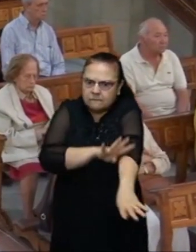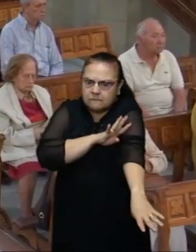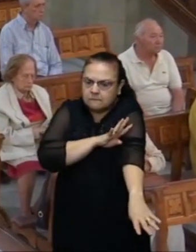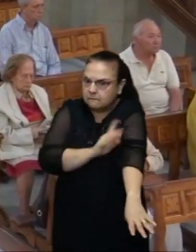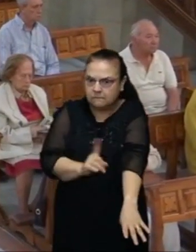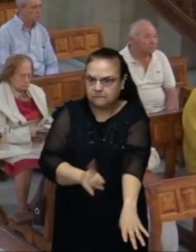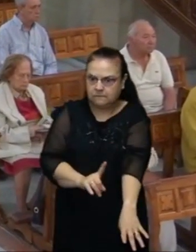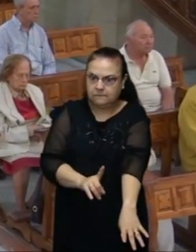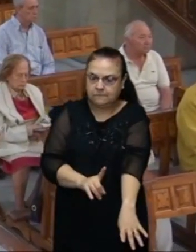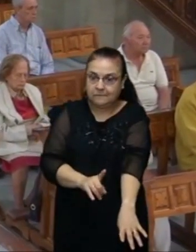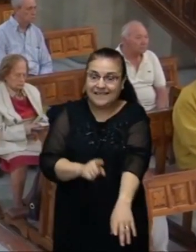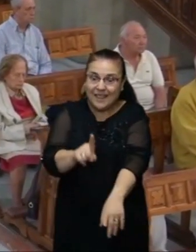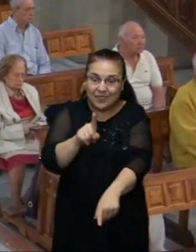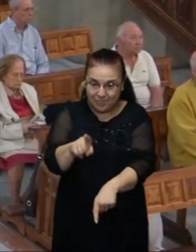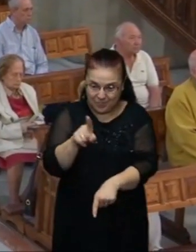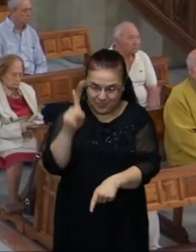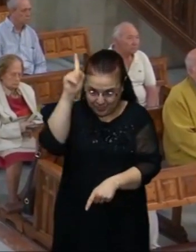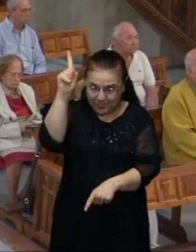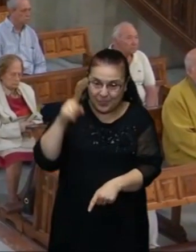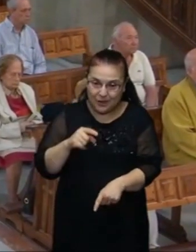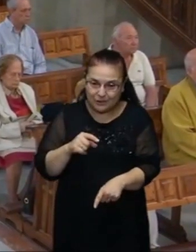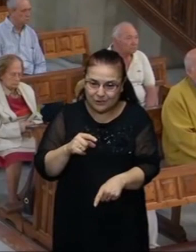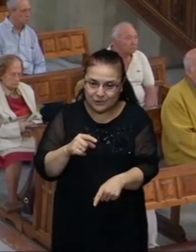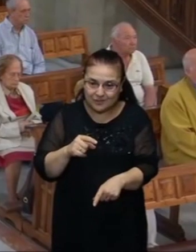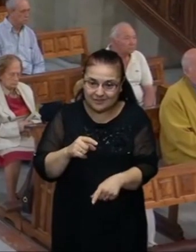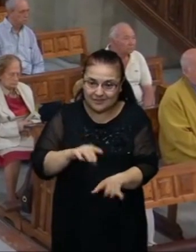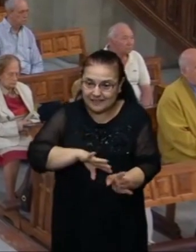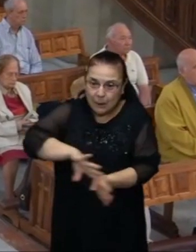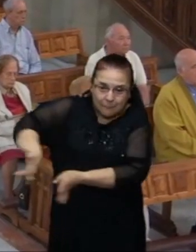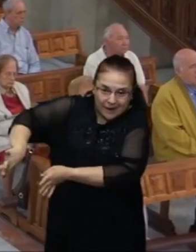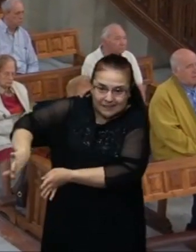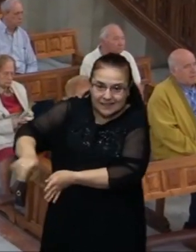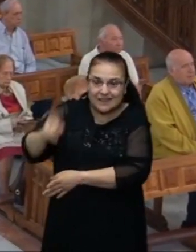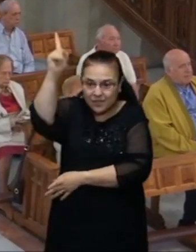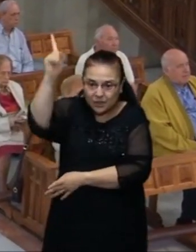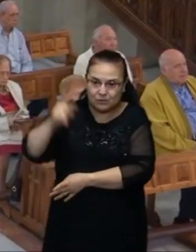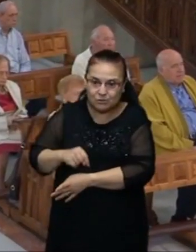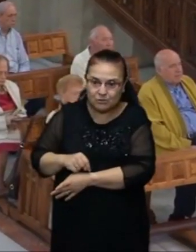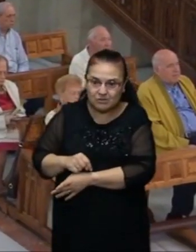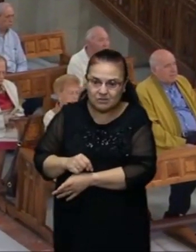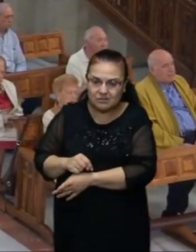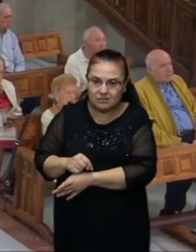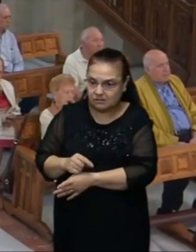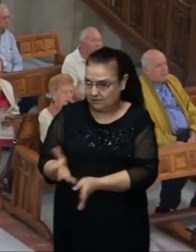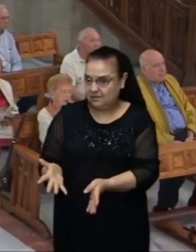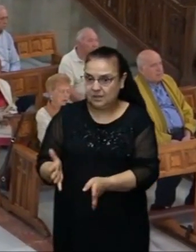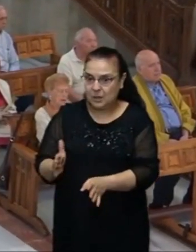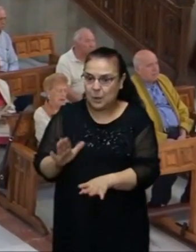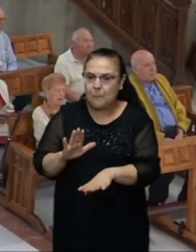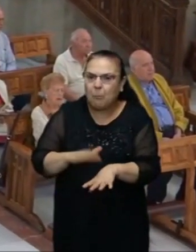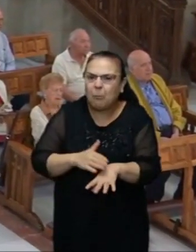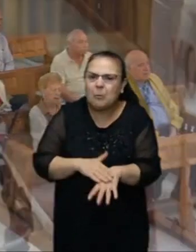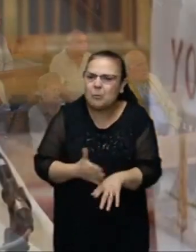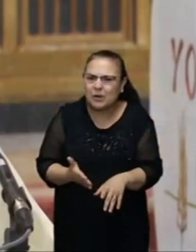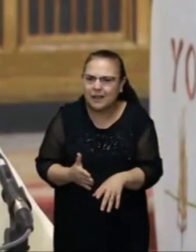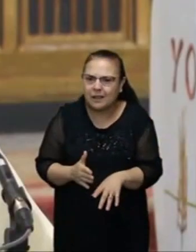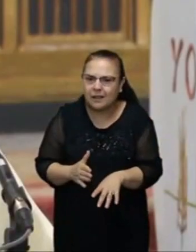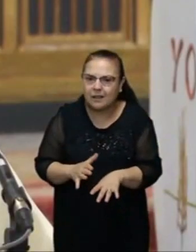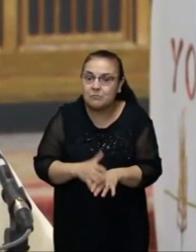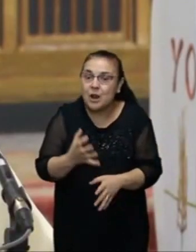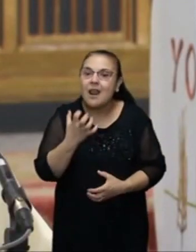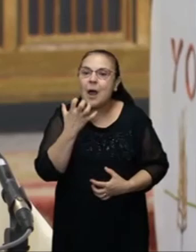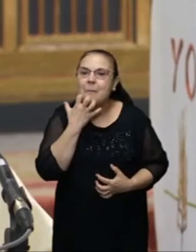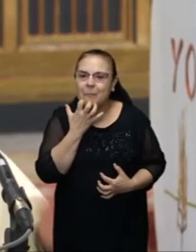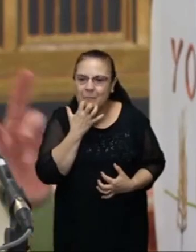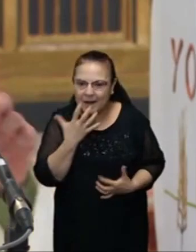pero decir que Dios te pone el camino. Si tú prescindes de Dios, tú te apartas. Porque cuando escuchas la parábola de los talentos,